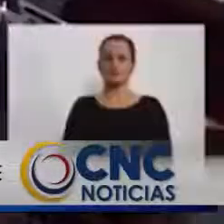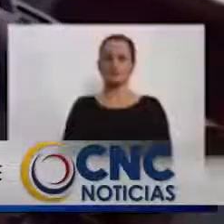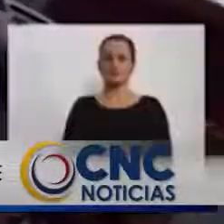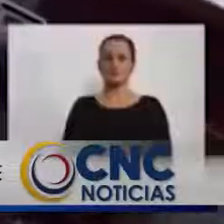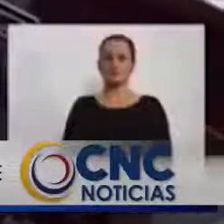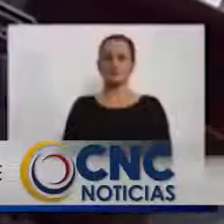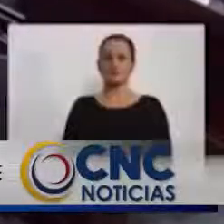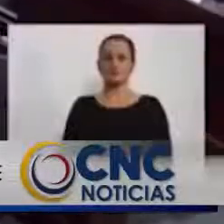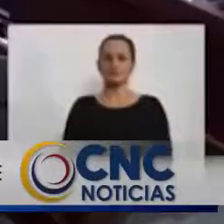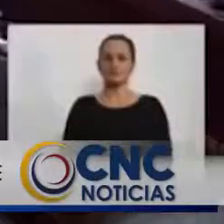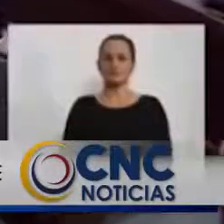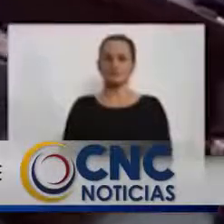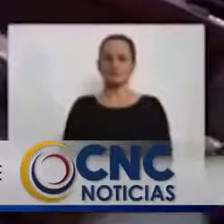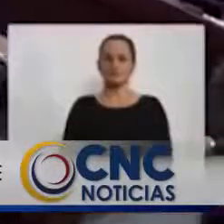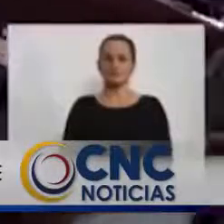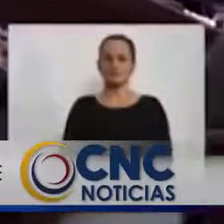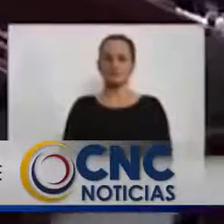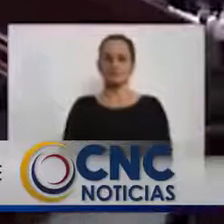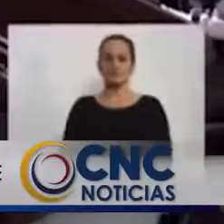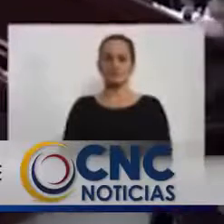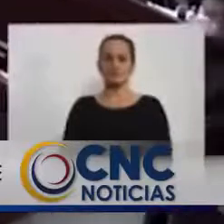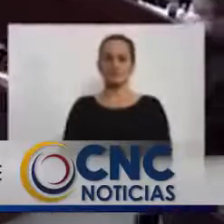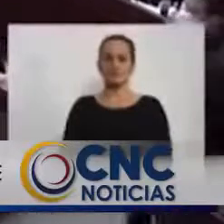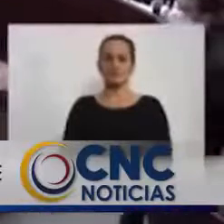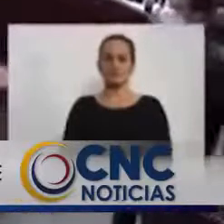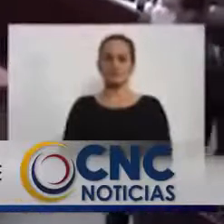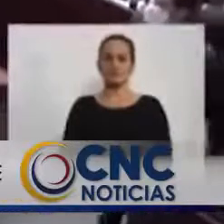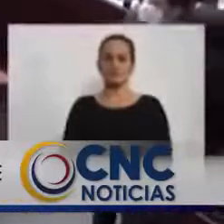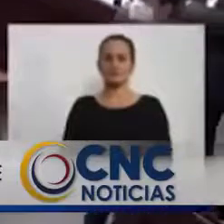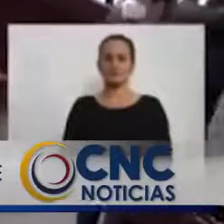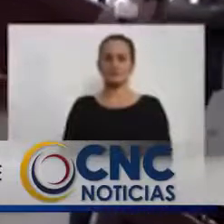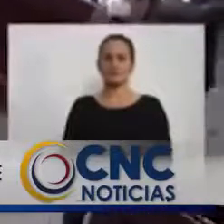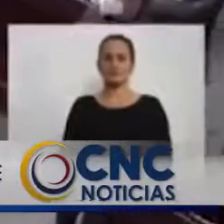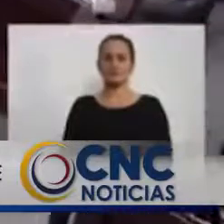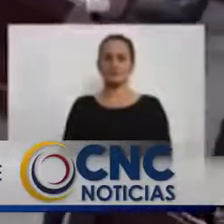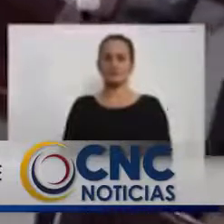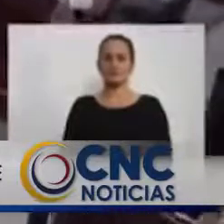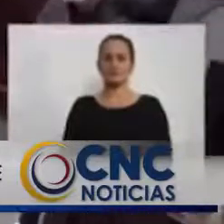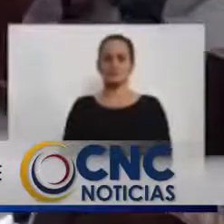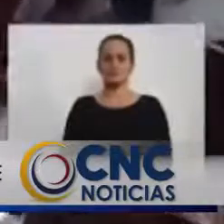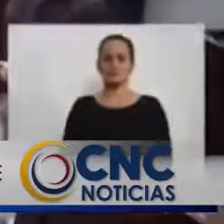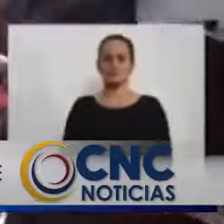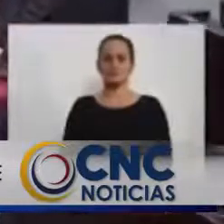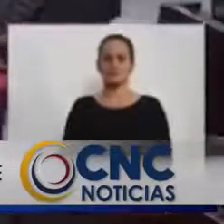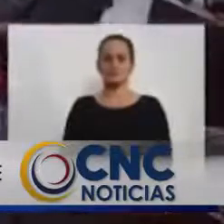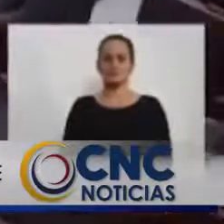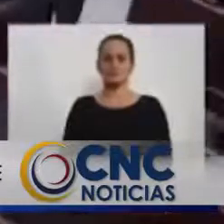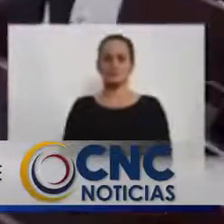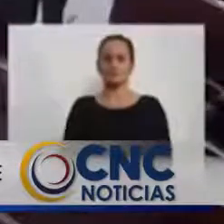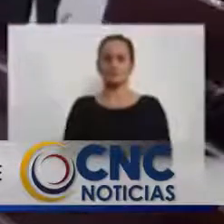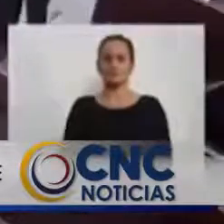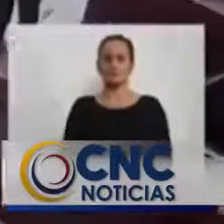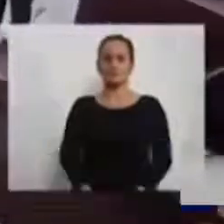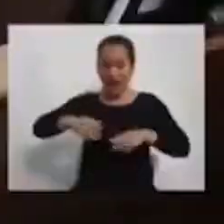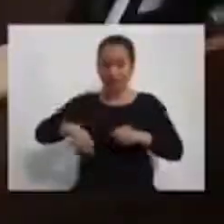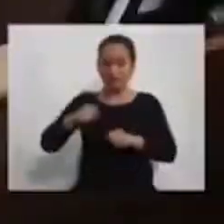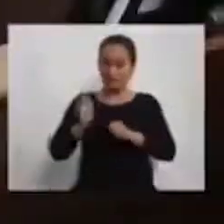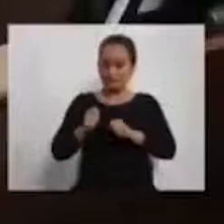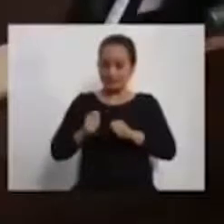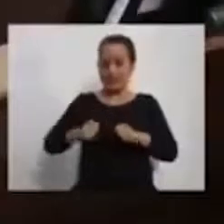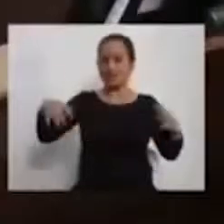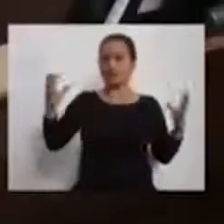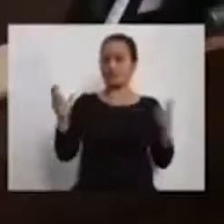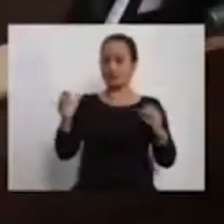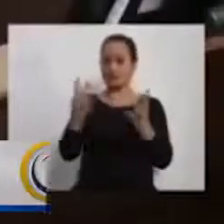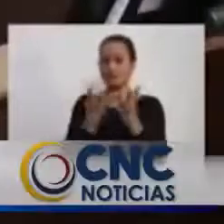fue presentada este martes en sesiones mixtas durante el inicio del segundo periodo de la tercera legislatura del Congreso de Colombia. El Senado